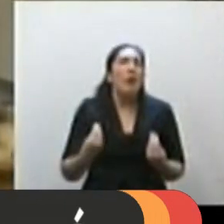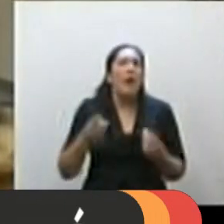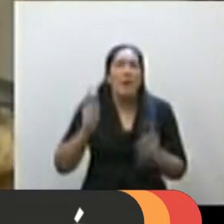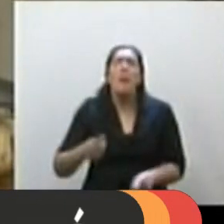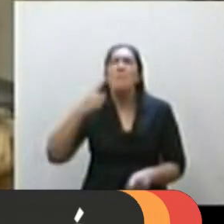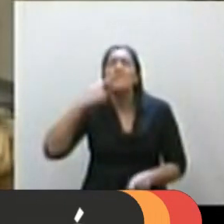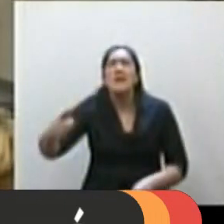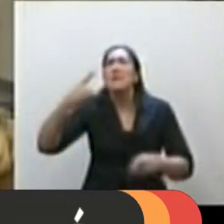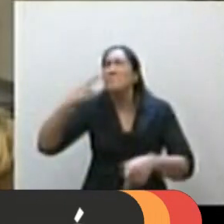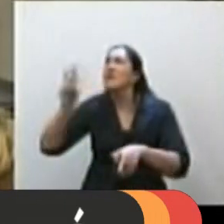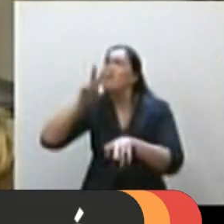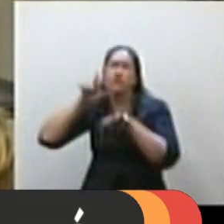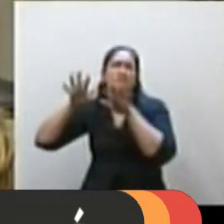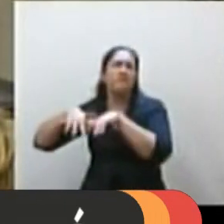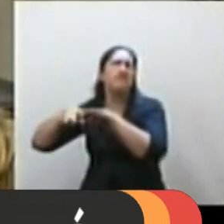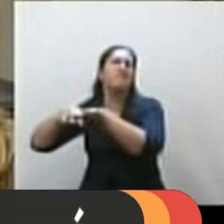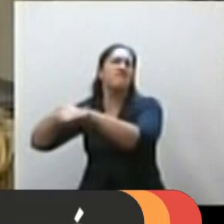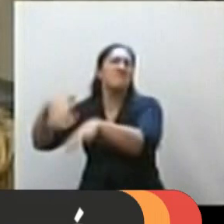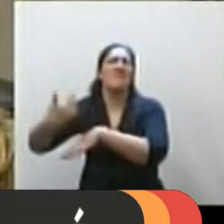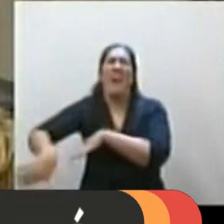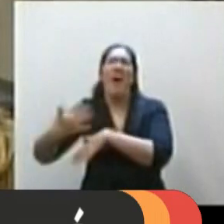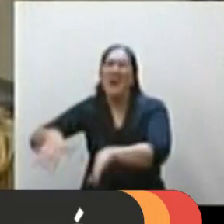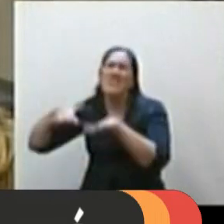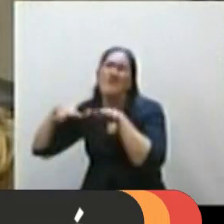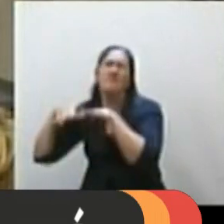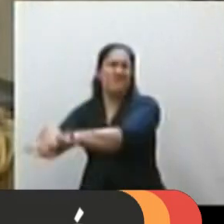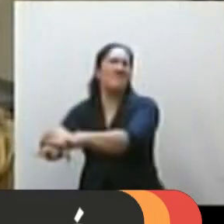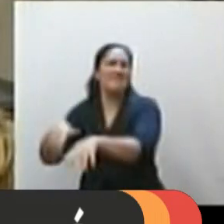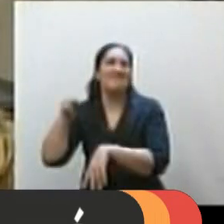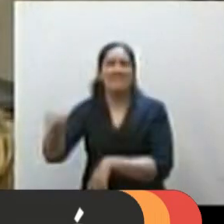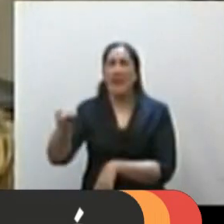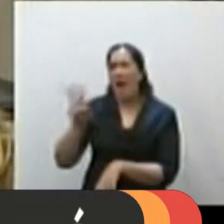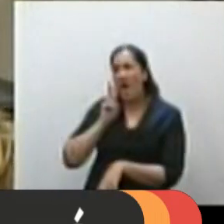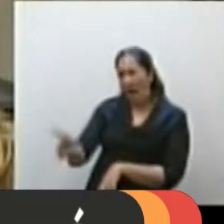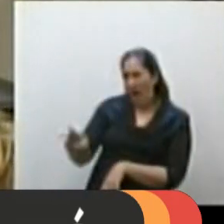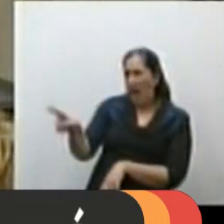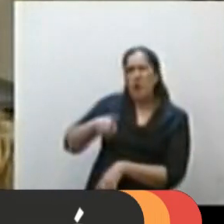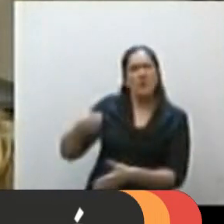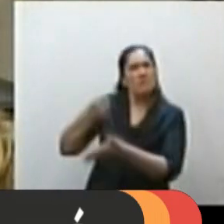que se volcaron a la calle. Verlas abordar la cuestión feminista.